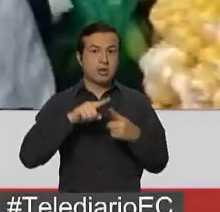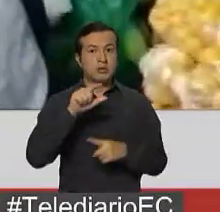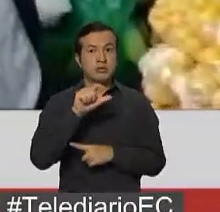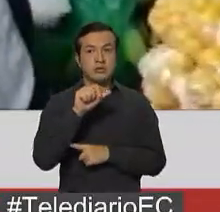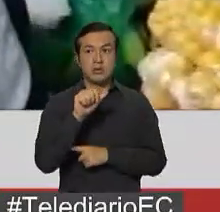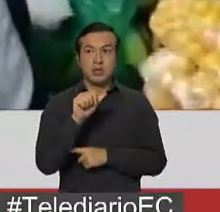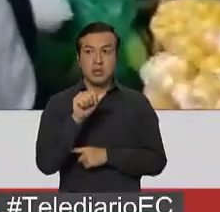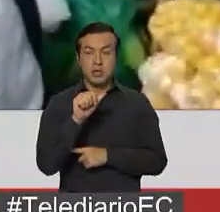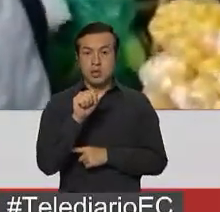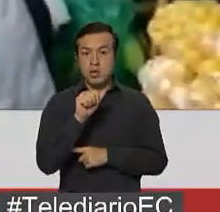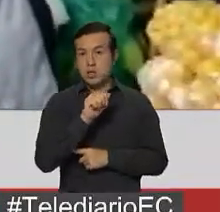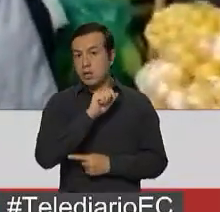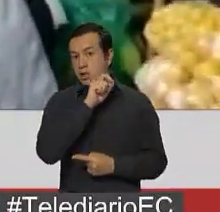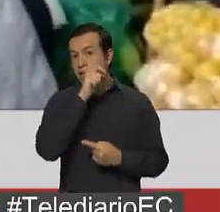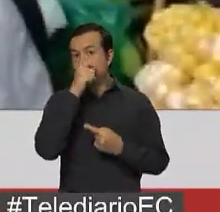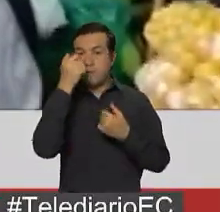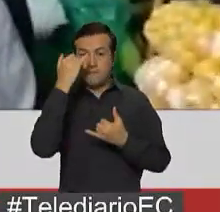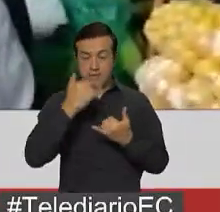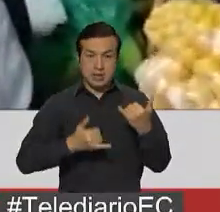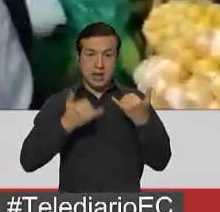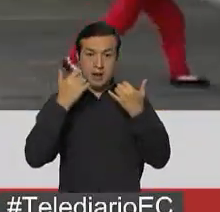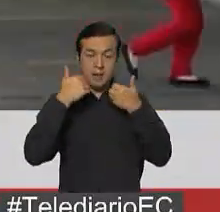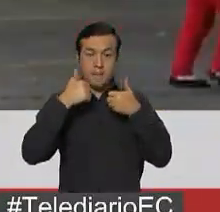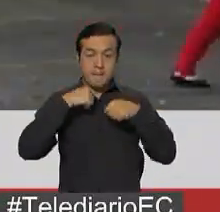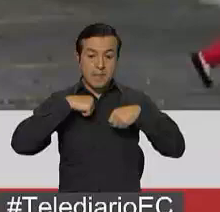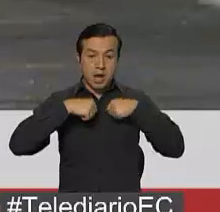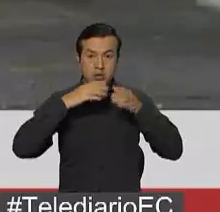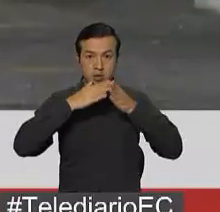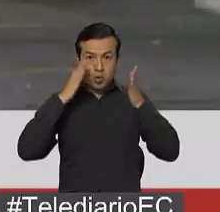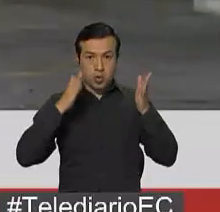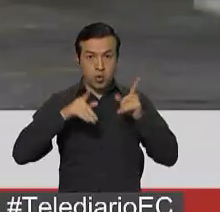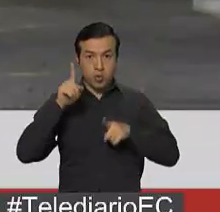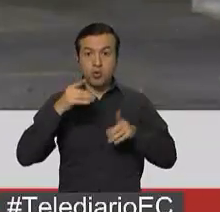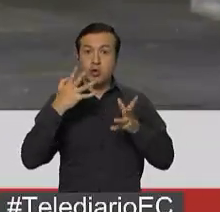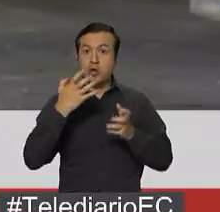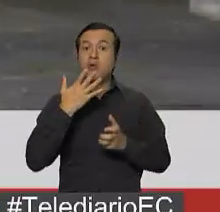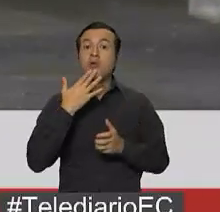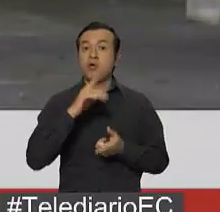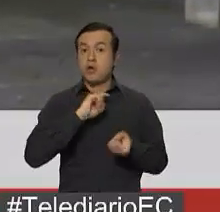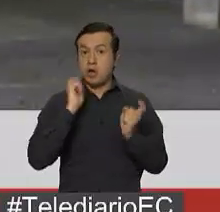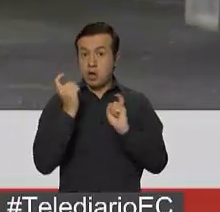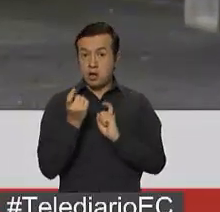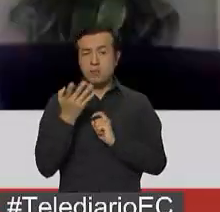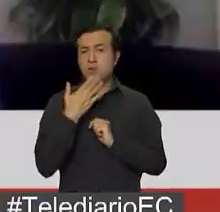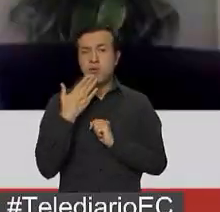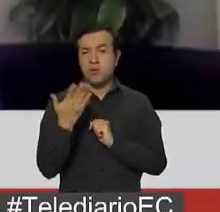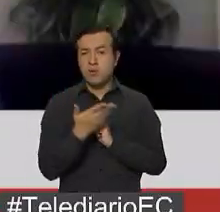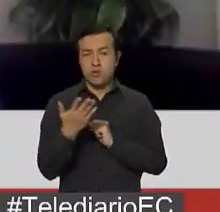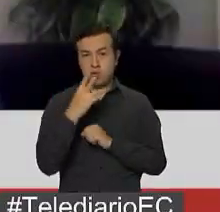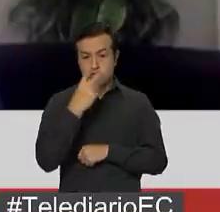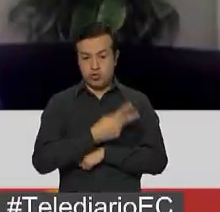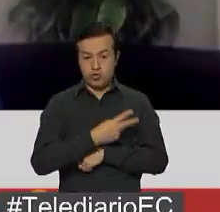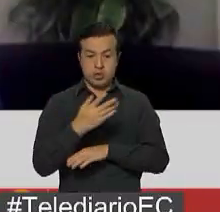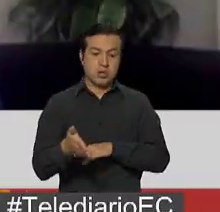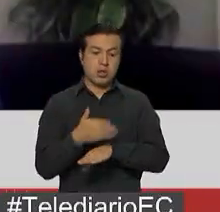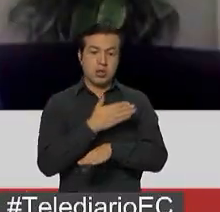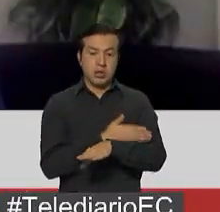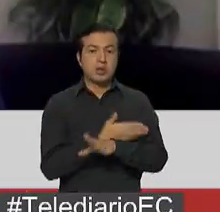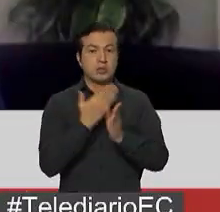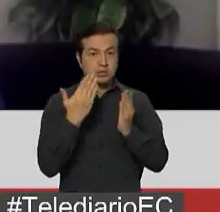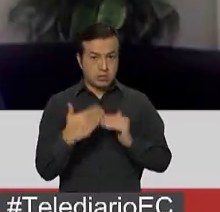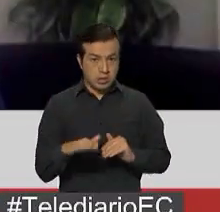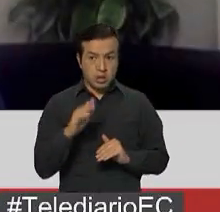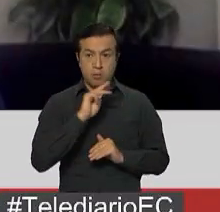procedimiento para las alcaldías que al acercarse a estos plazos quieren cambiar a color amarillo es el siguiente 48 horas antes